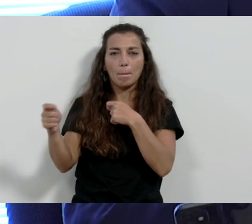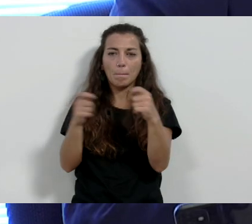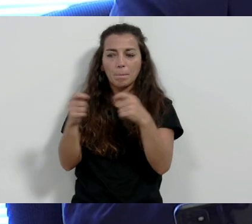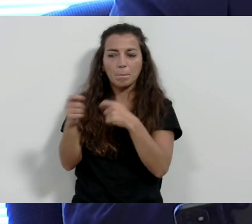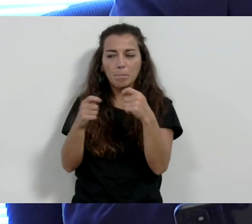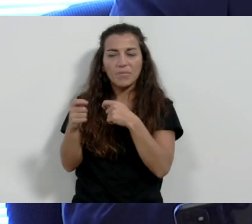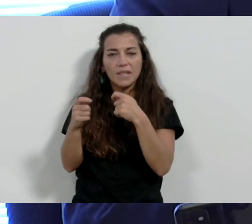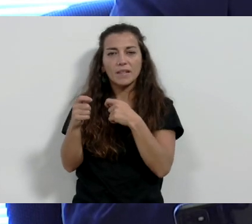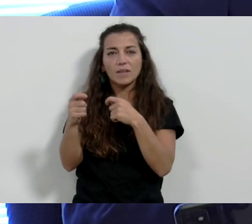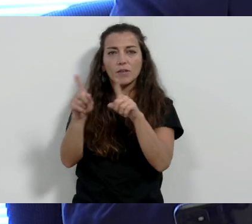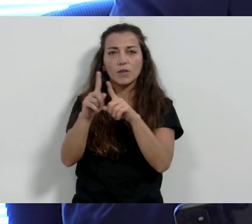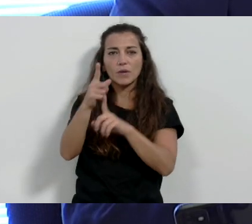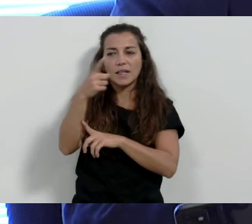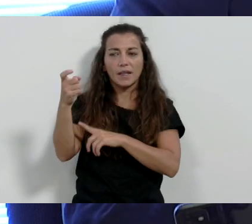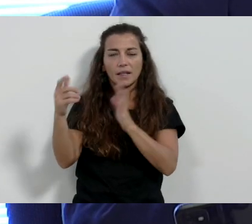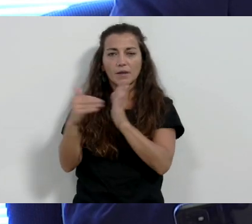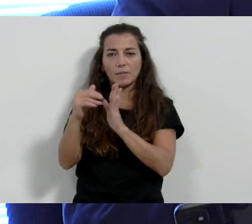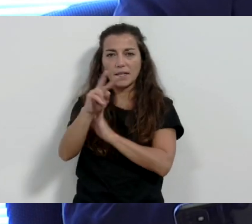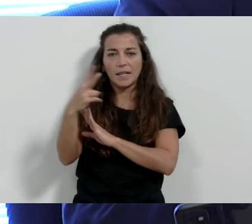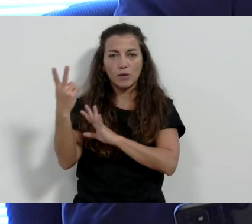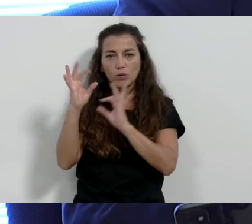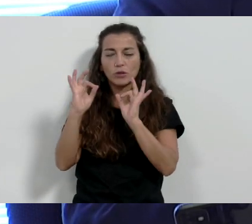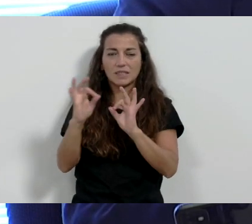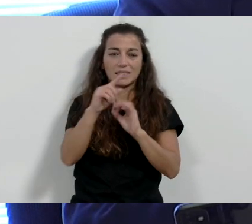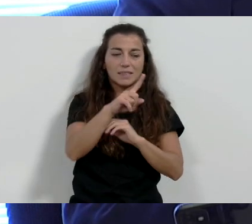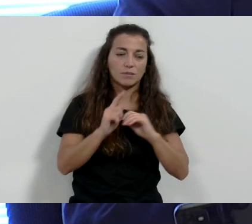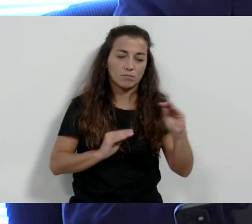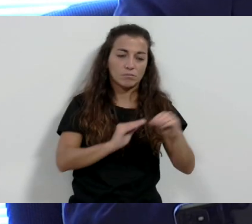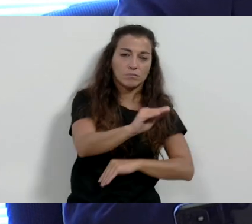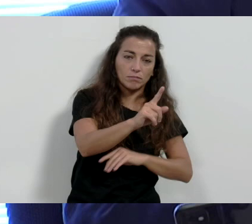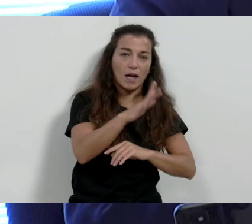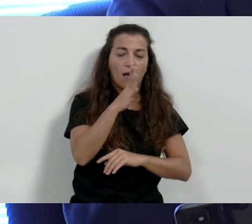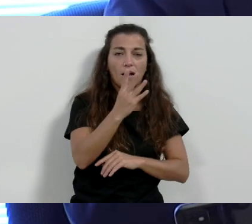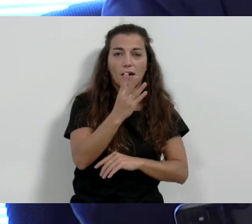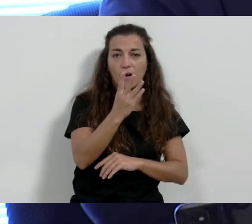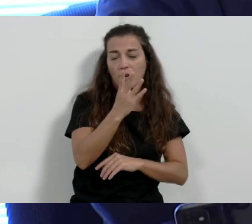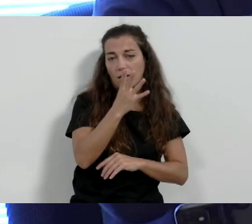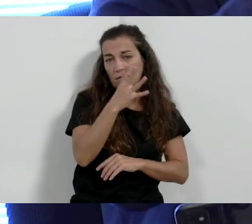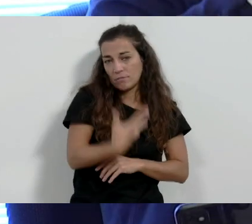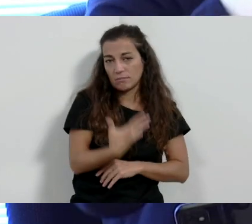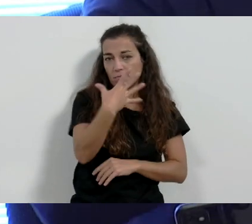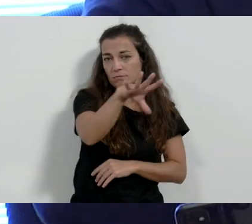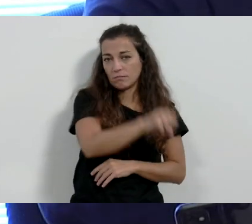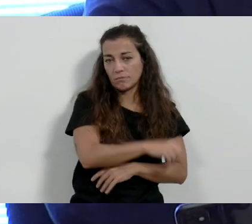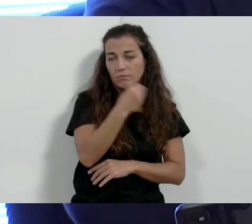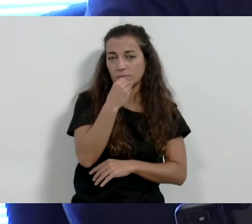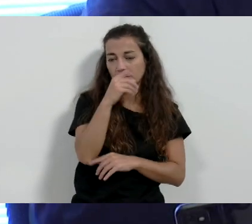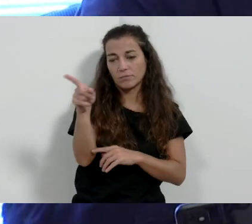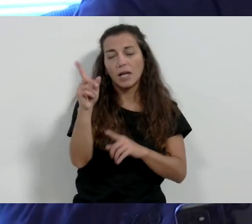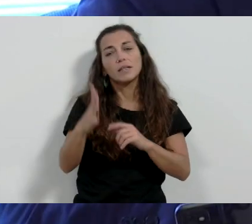Una partida de 100.000 euros para ayudar a las familias con esa finalidad y también supondría, un apoyo al comercio local.